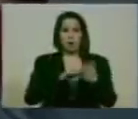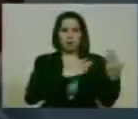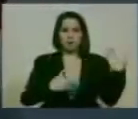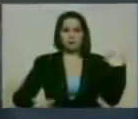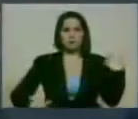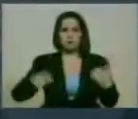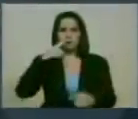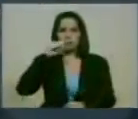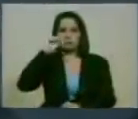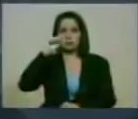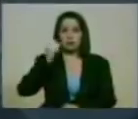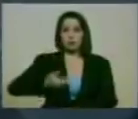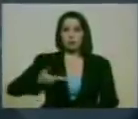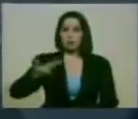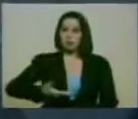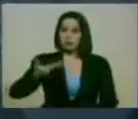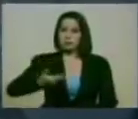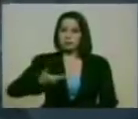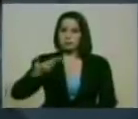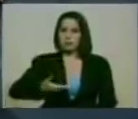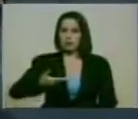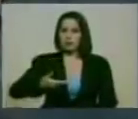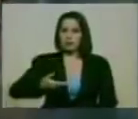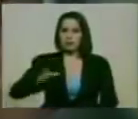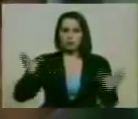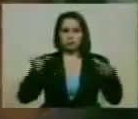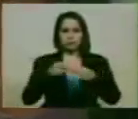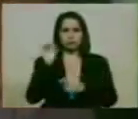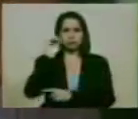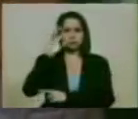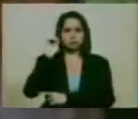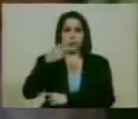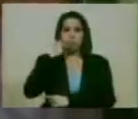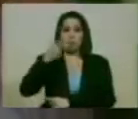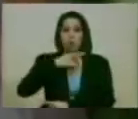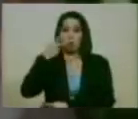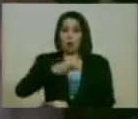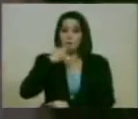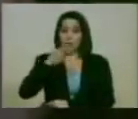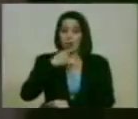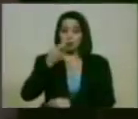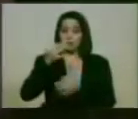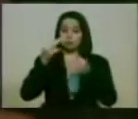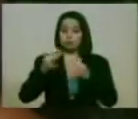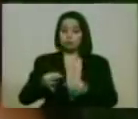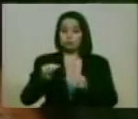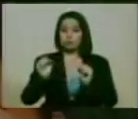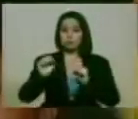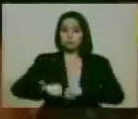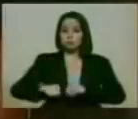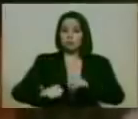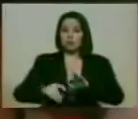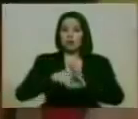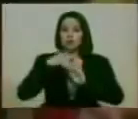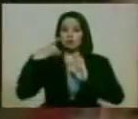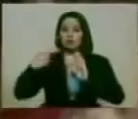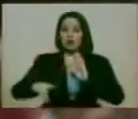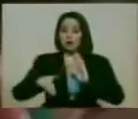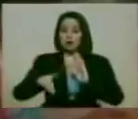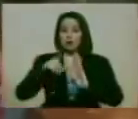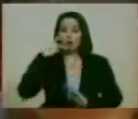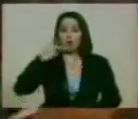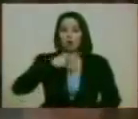este importante evento político que además reafirma y ratifica los derechos